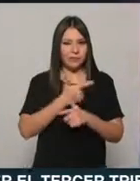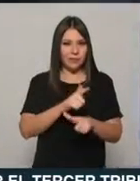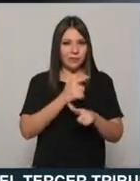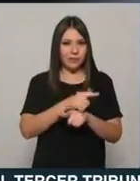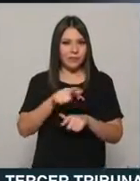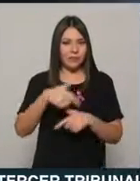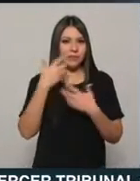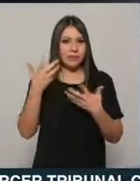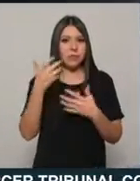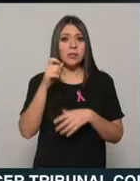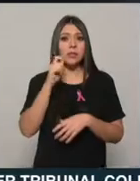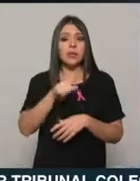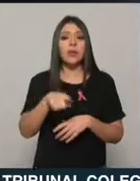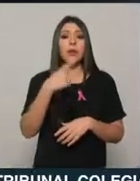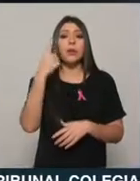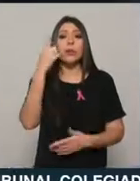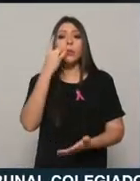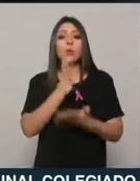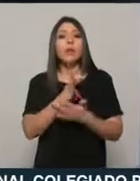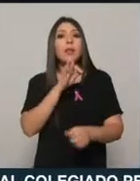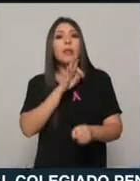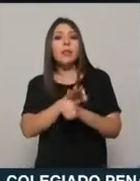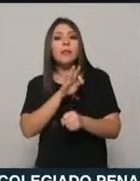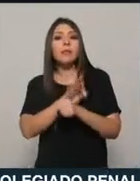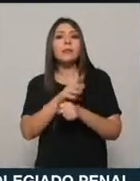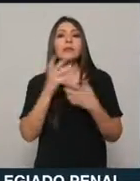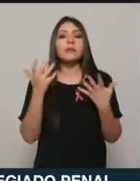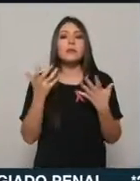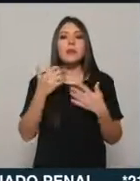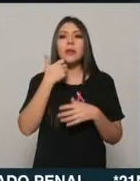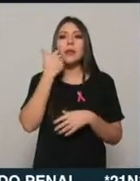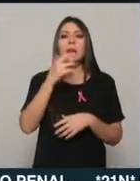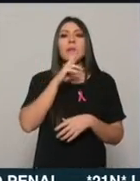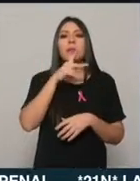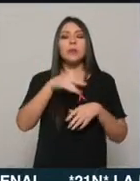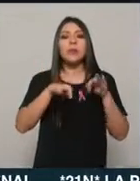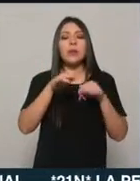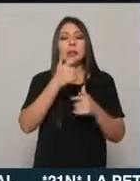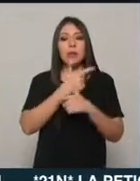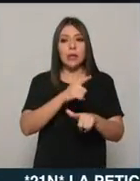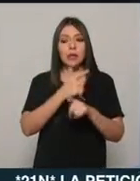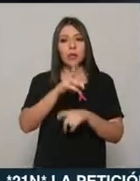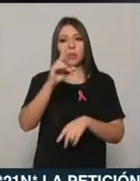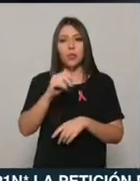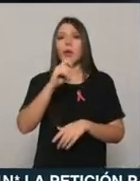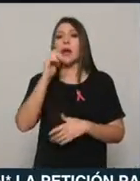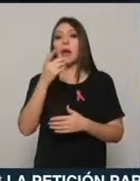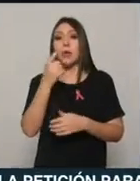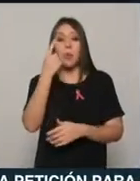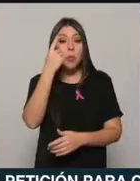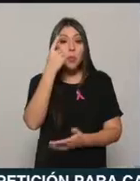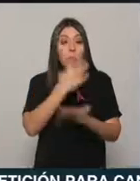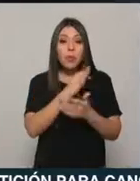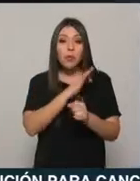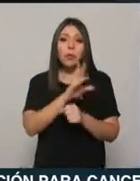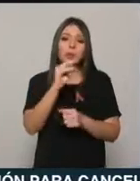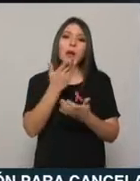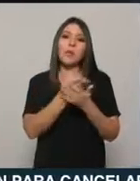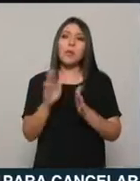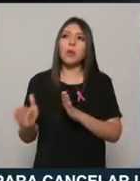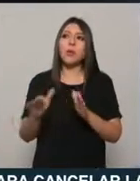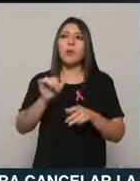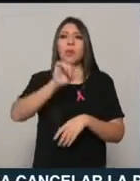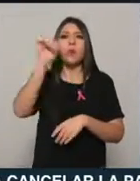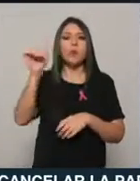transportistas, debemos decirlos que estamos defendiendo la soberanía de nuestro país, porque vienen empresas extranjeras que